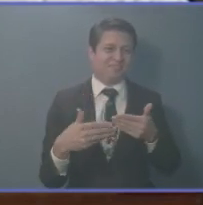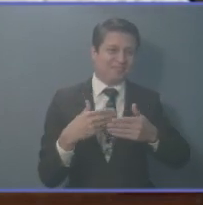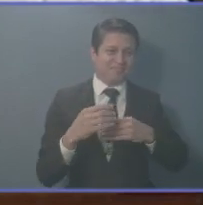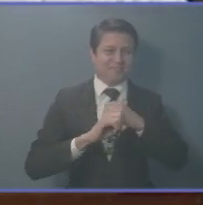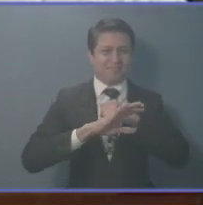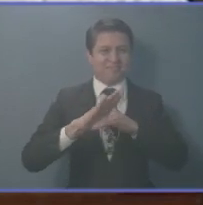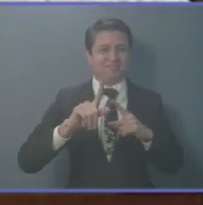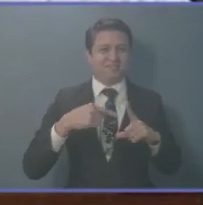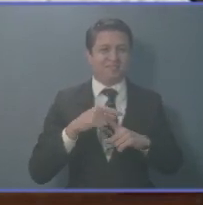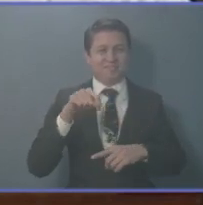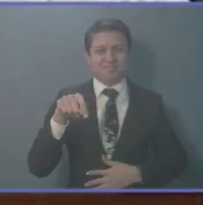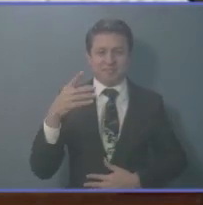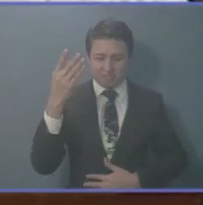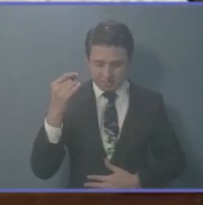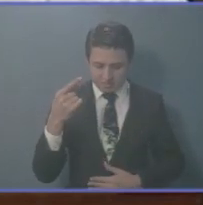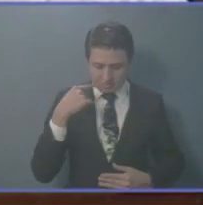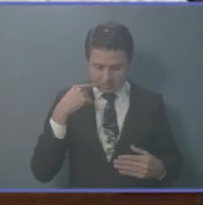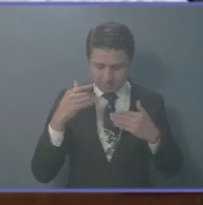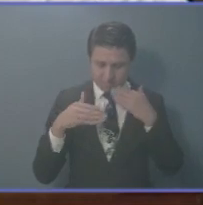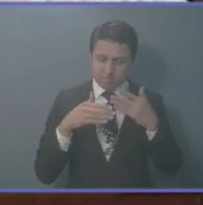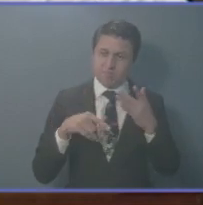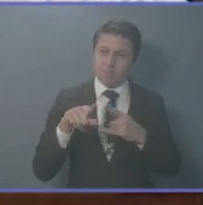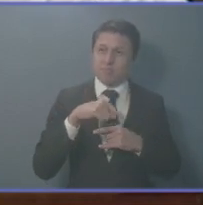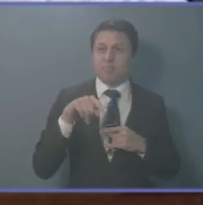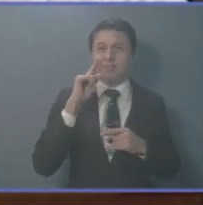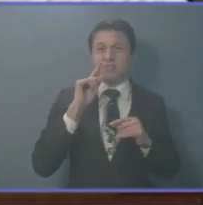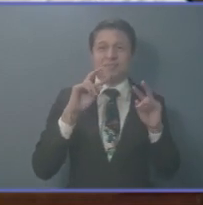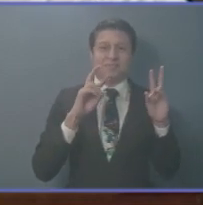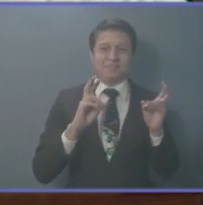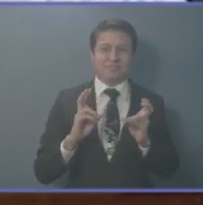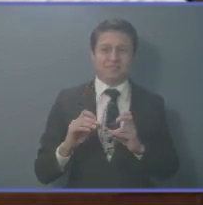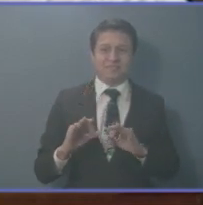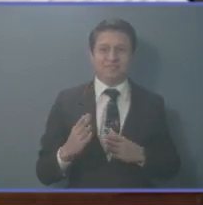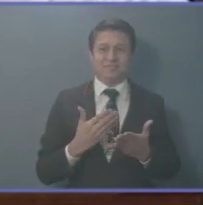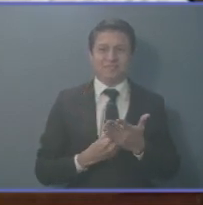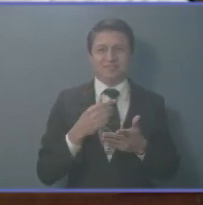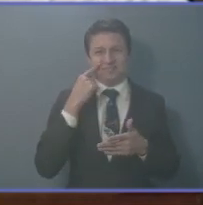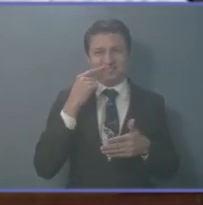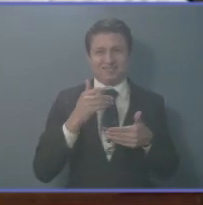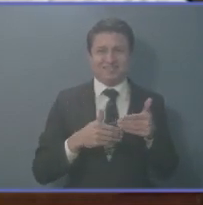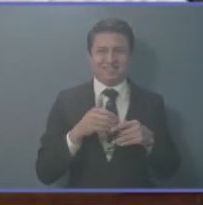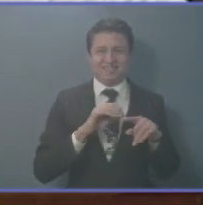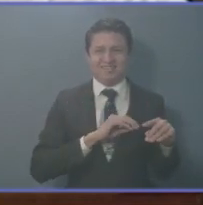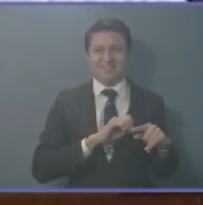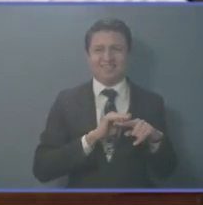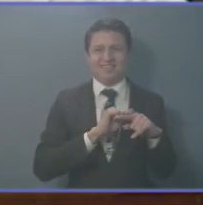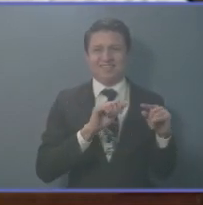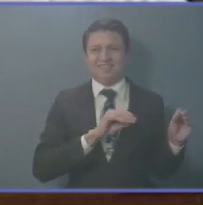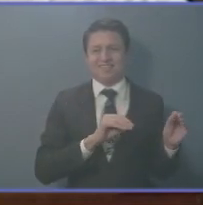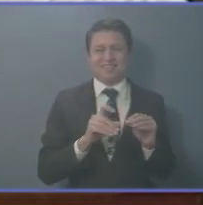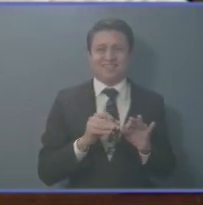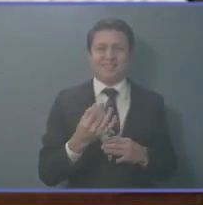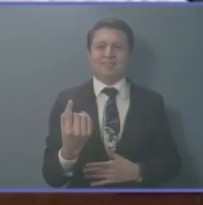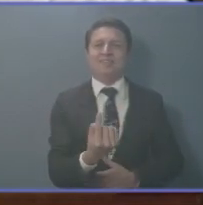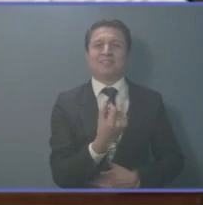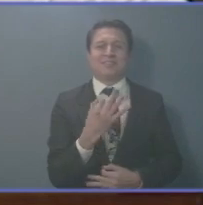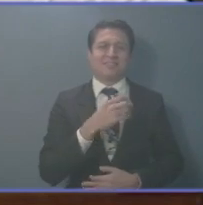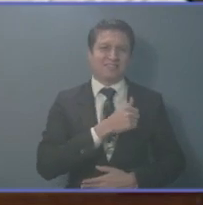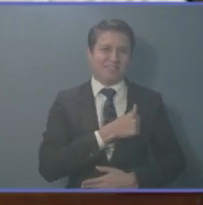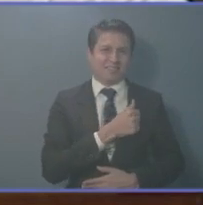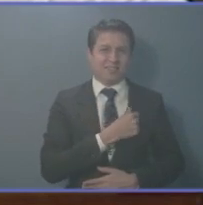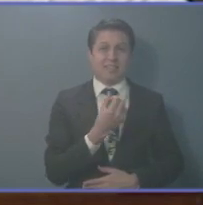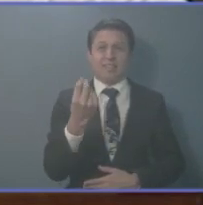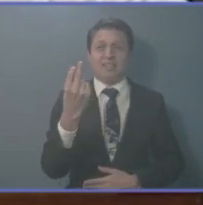y a la fecha reporta múltiples casos comunitarios confirmados, de los cuales ya se tiene contabilizados 13